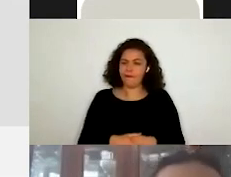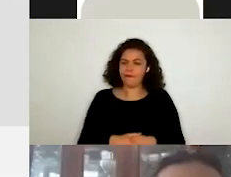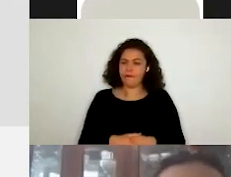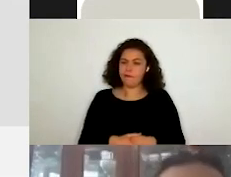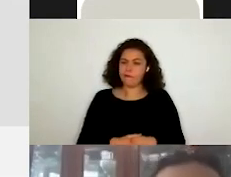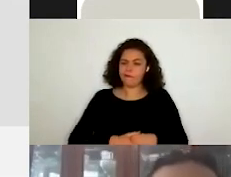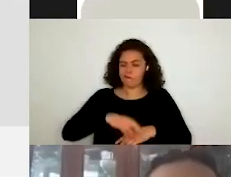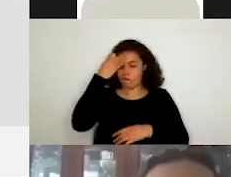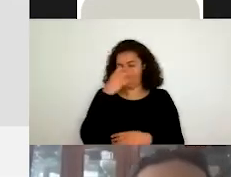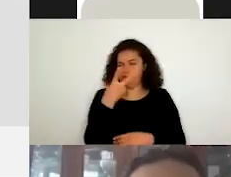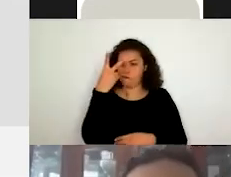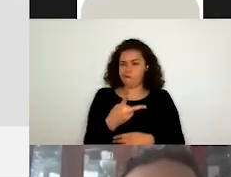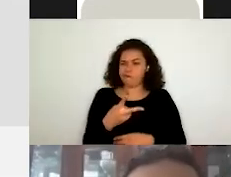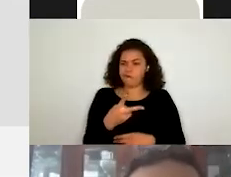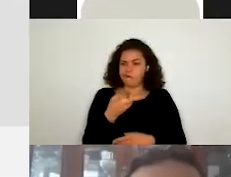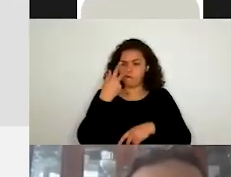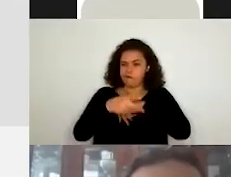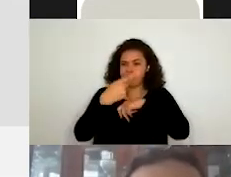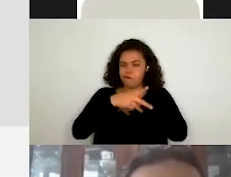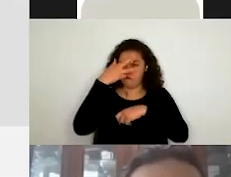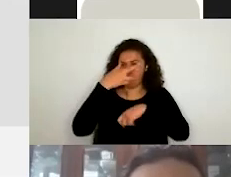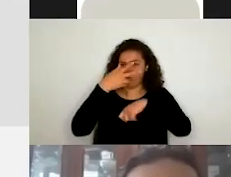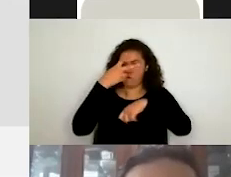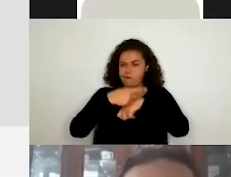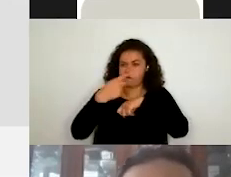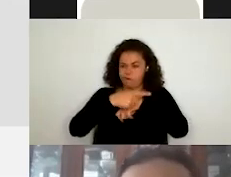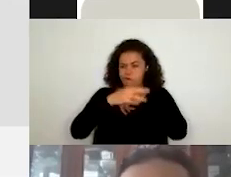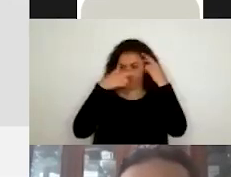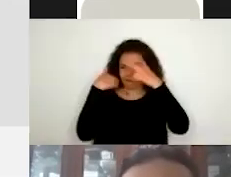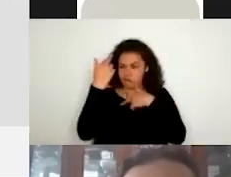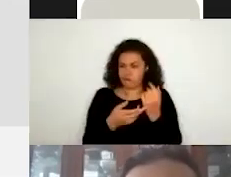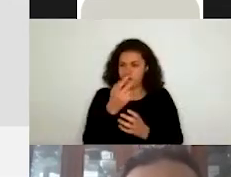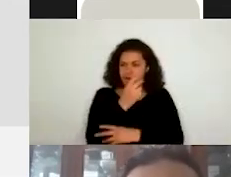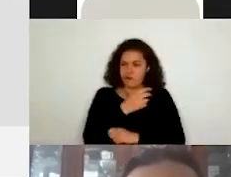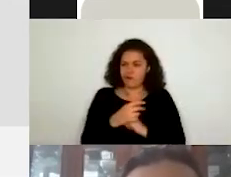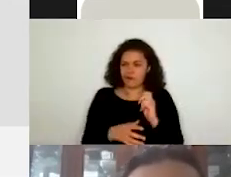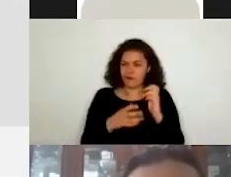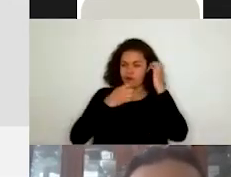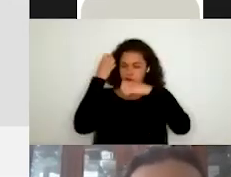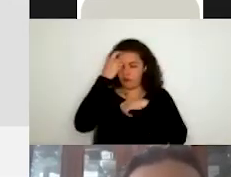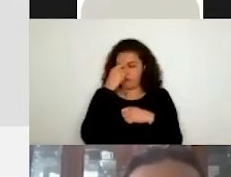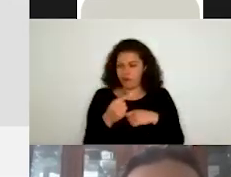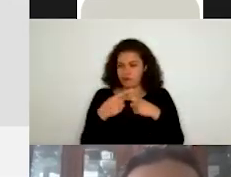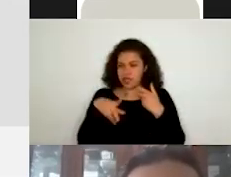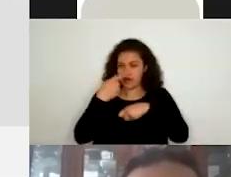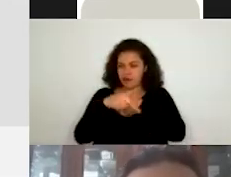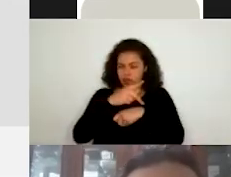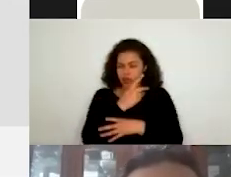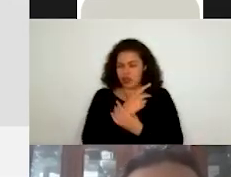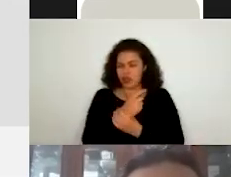Fase 2, el análisis del riesgo. Fase 3, la evaluación del riesgo. Y fase 4, el